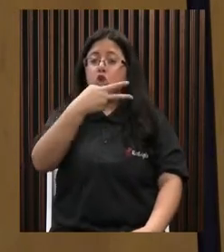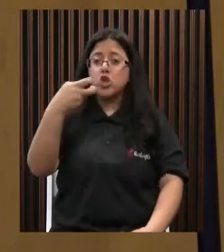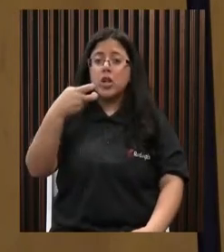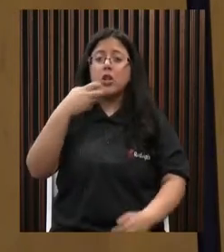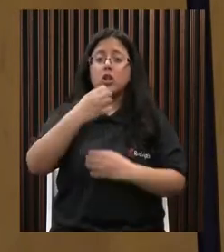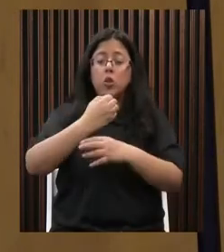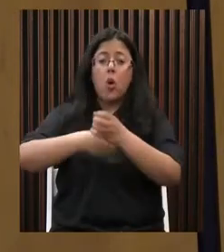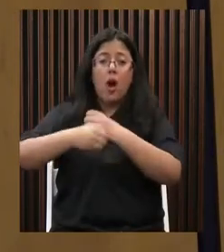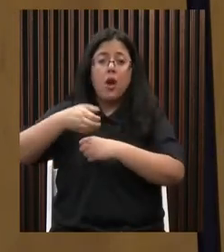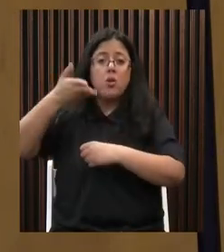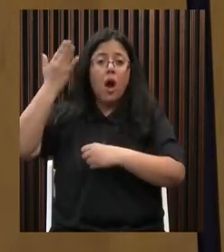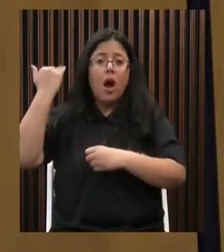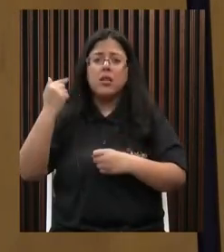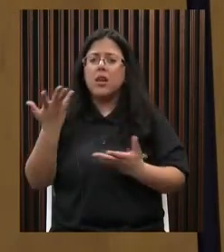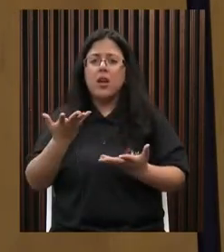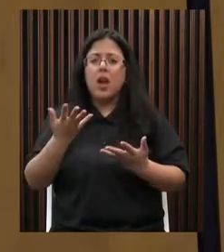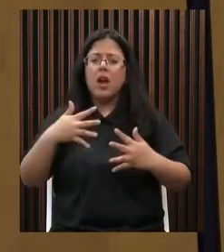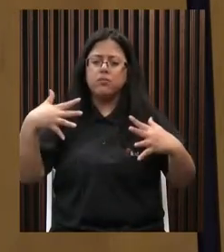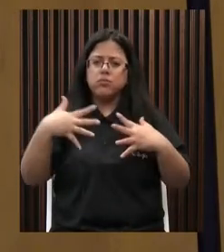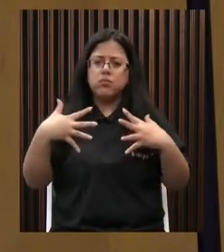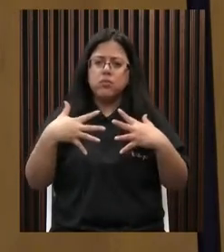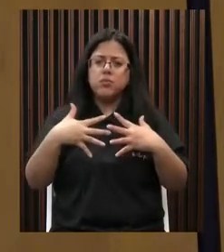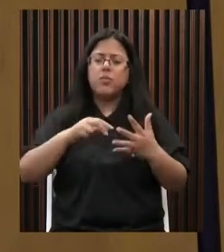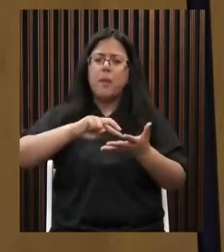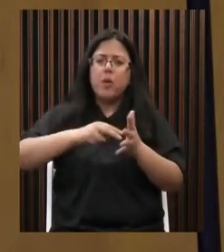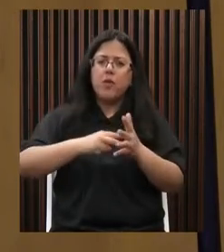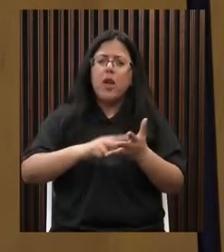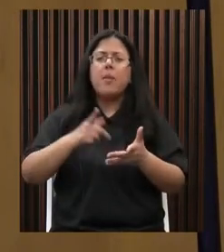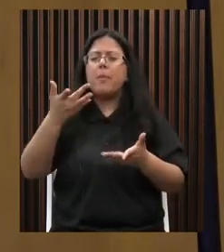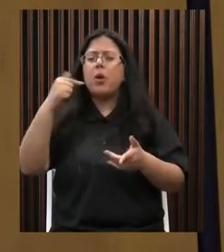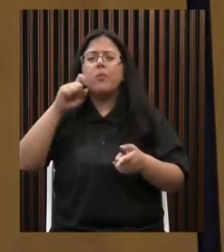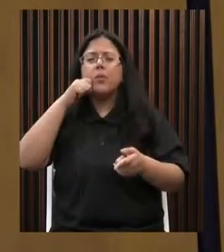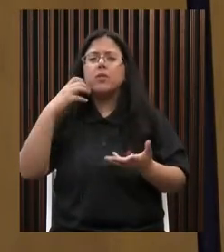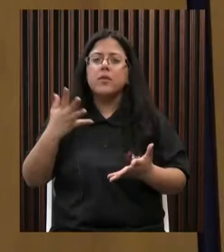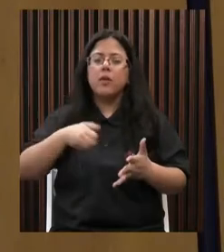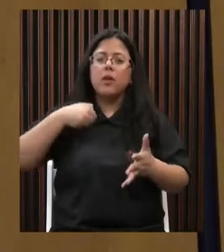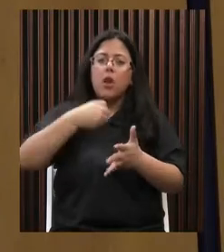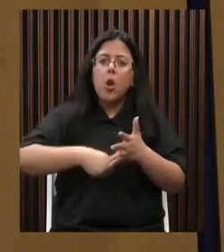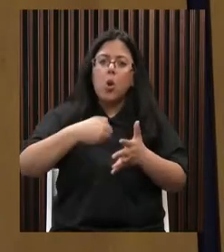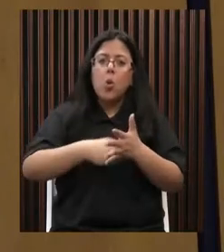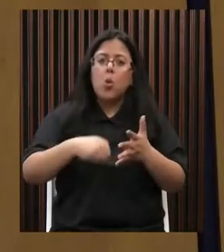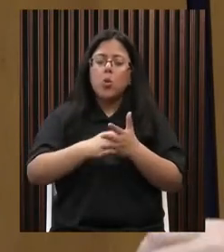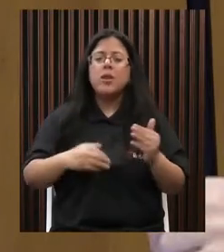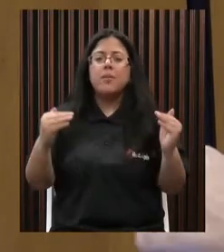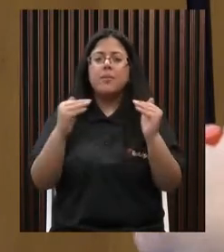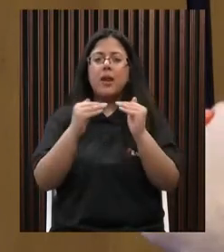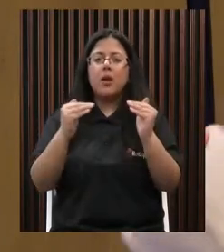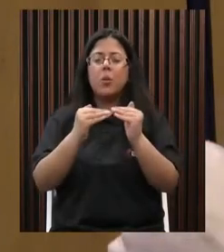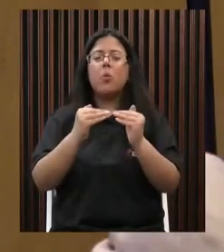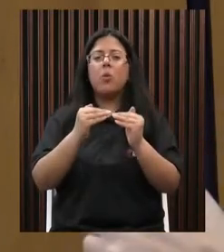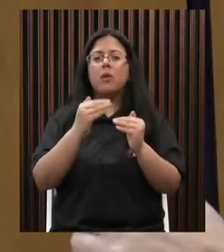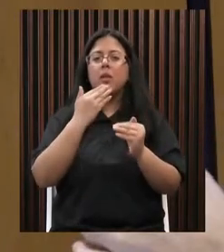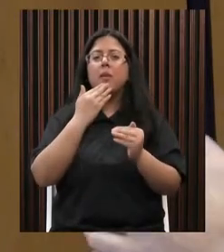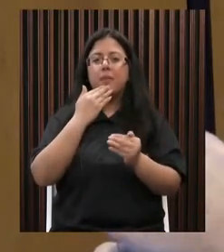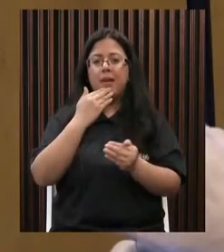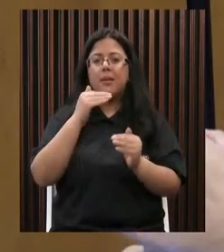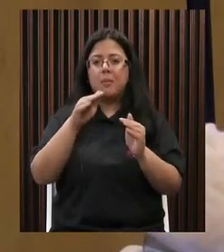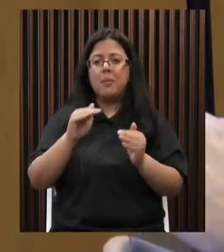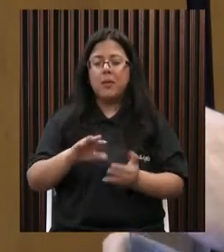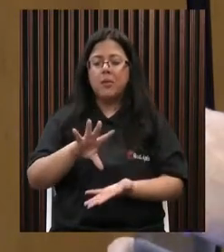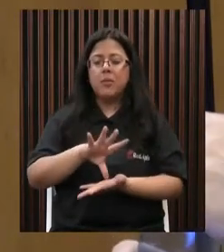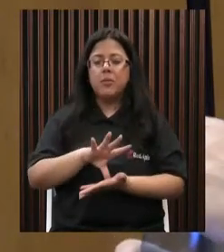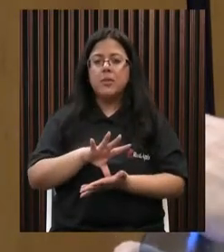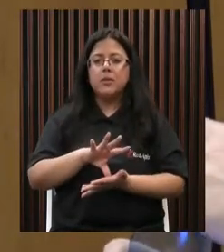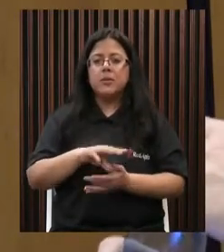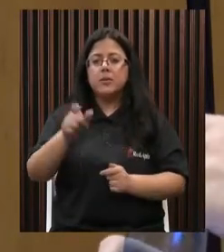esa masacre era parte de la lucha por la igualdad dentro del Reino Unido. El artista